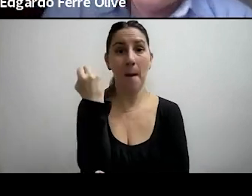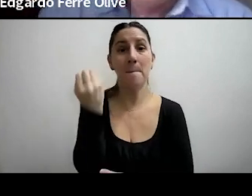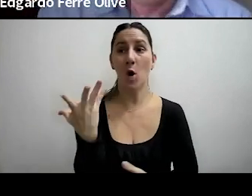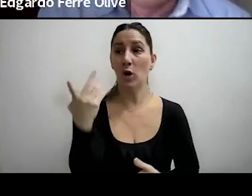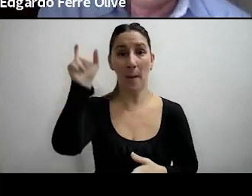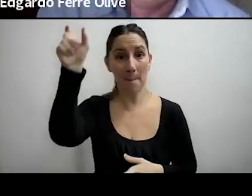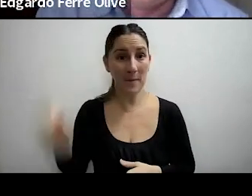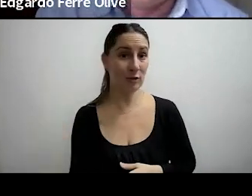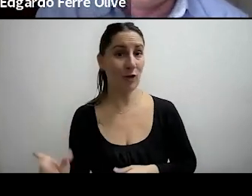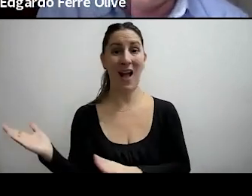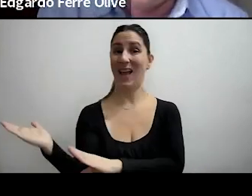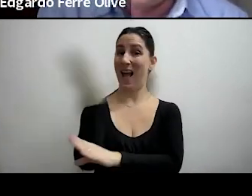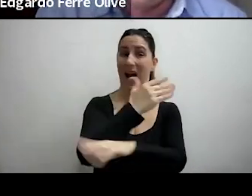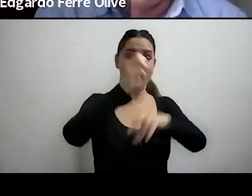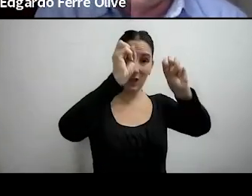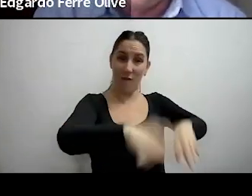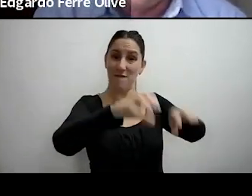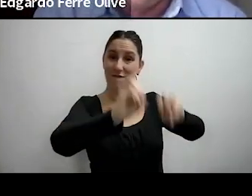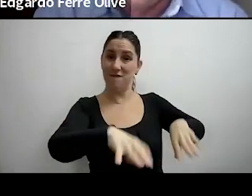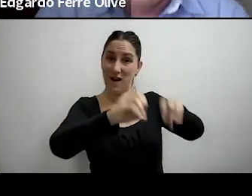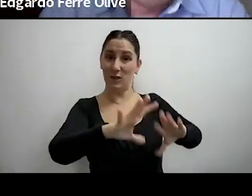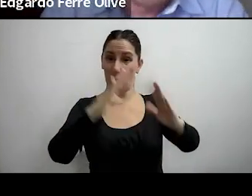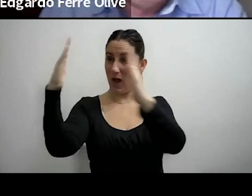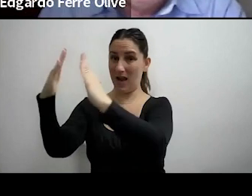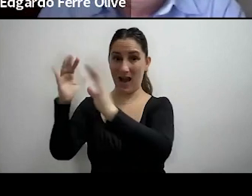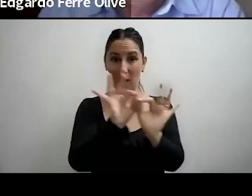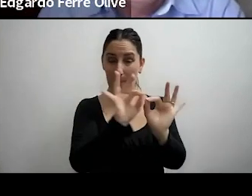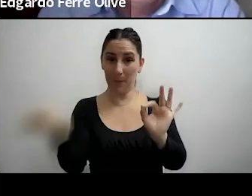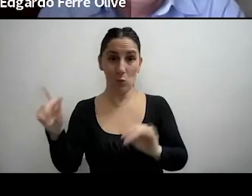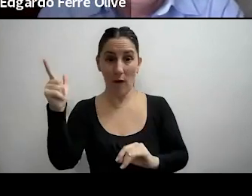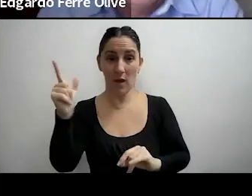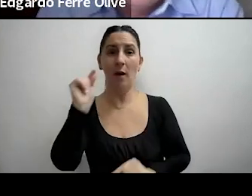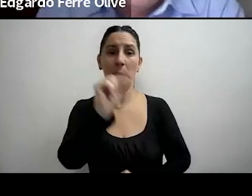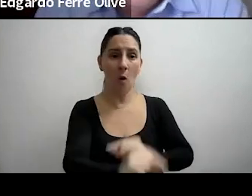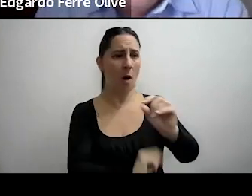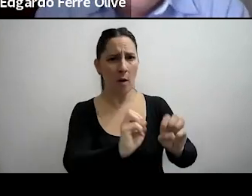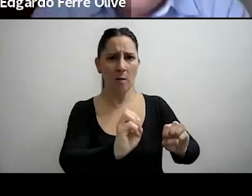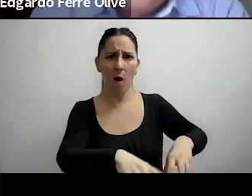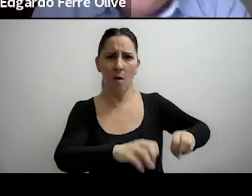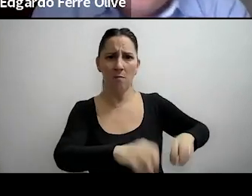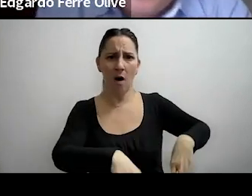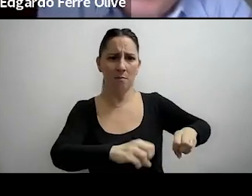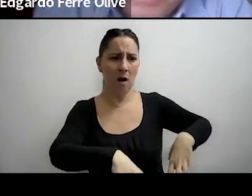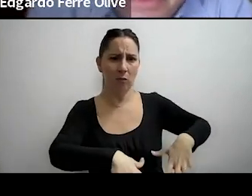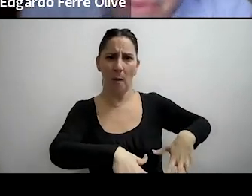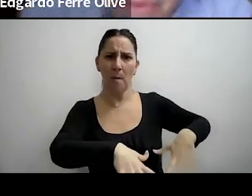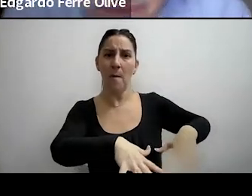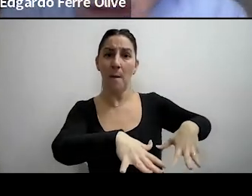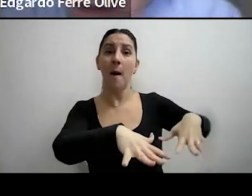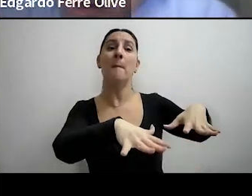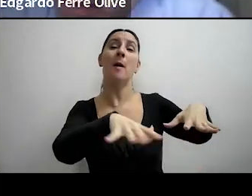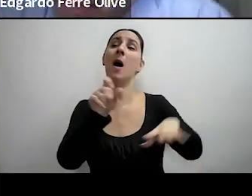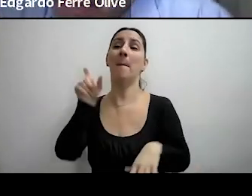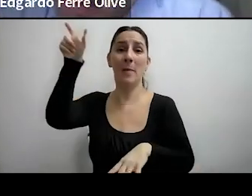antes no tenía ese relleno sanitario, donde se van a alocar todos estos residuos, empieza a tener ese relleno, obviamente va a tener un perjuicio